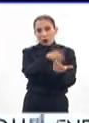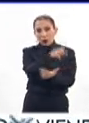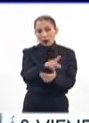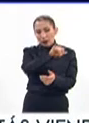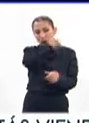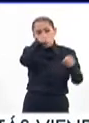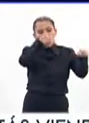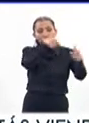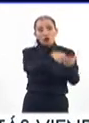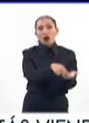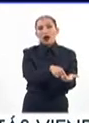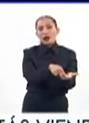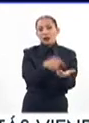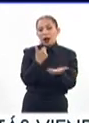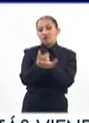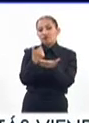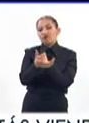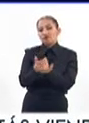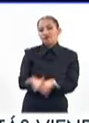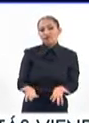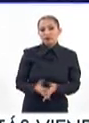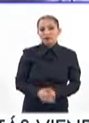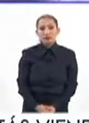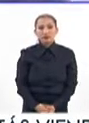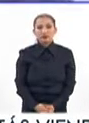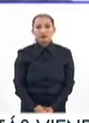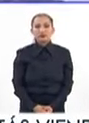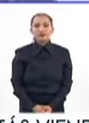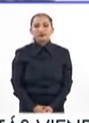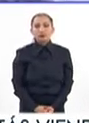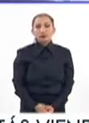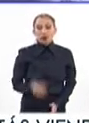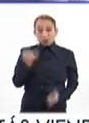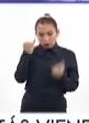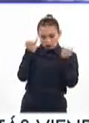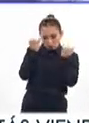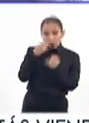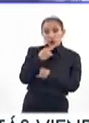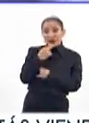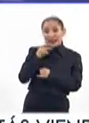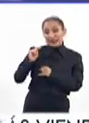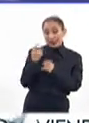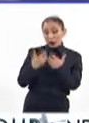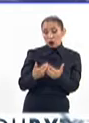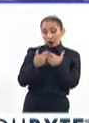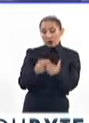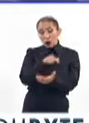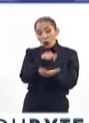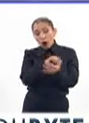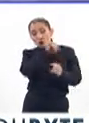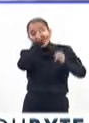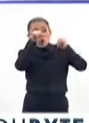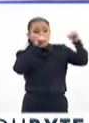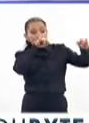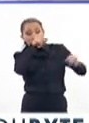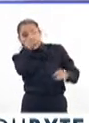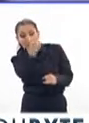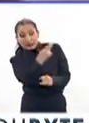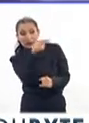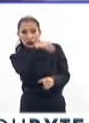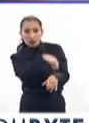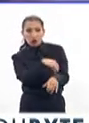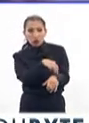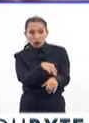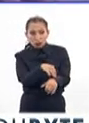estos sitios con los incentivos adecuados. Echar mano de la tecnología y llegar a los rincones del país donde sus servicios